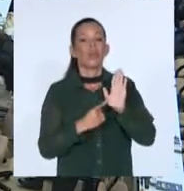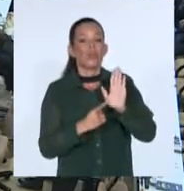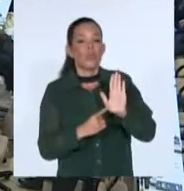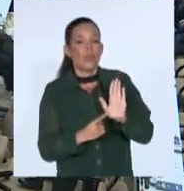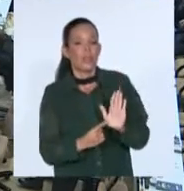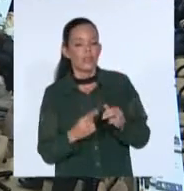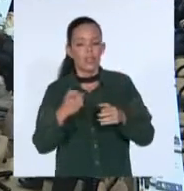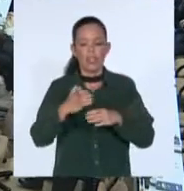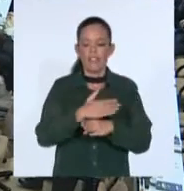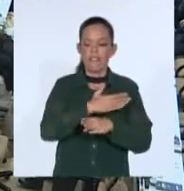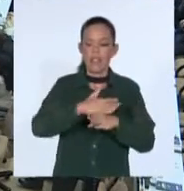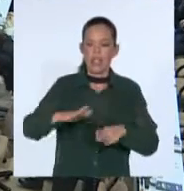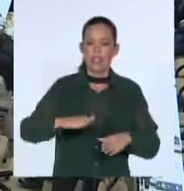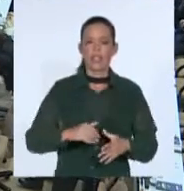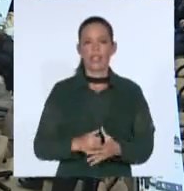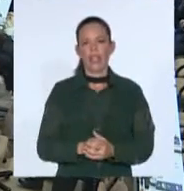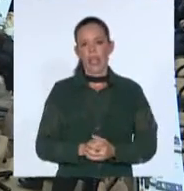perdido.